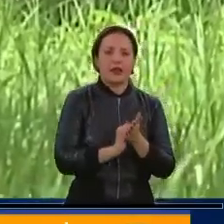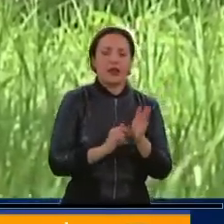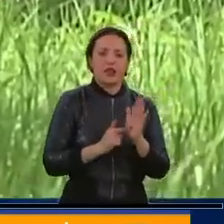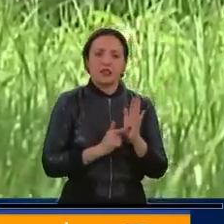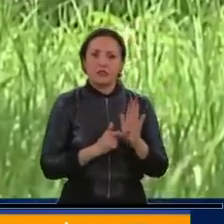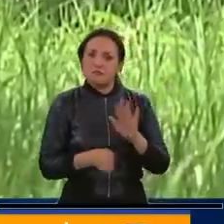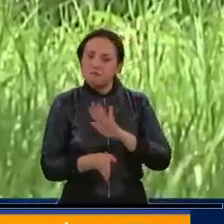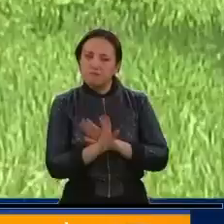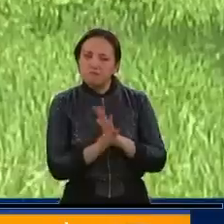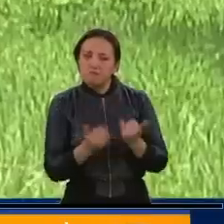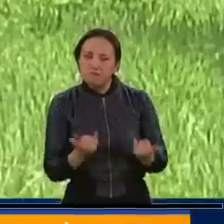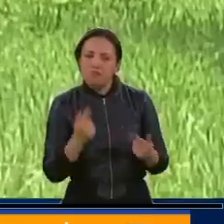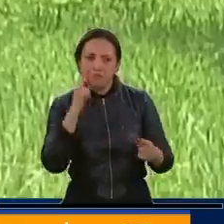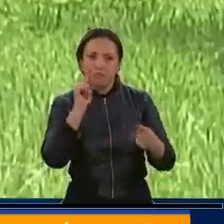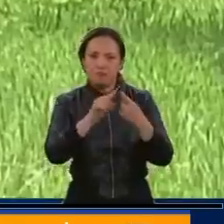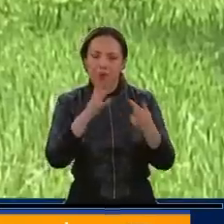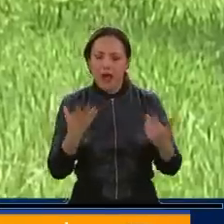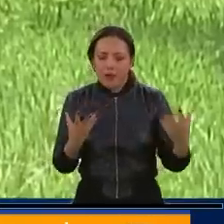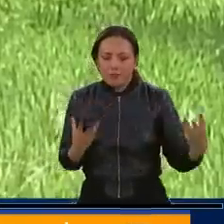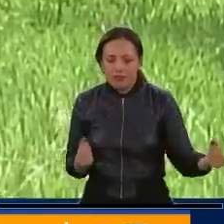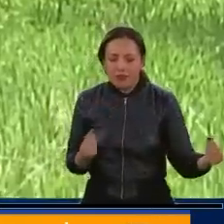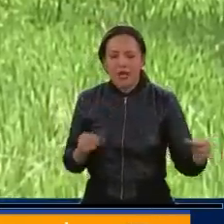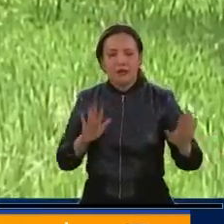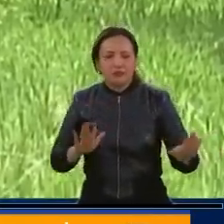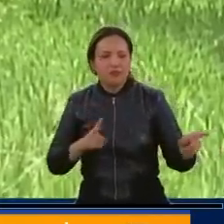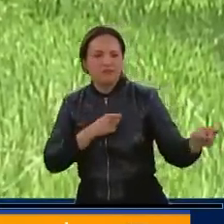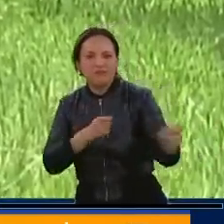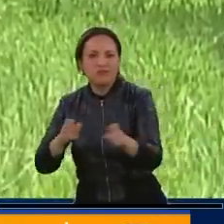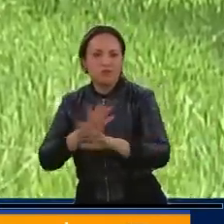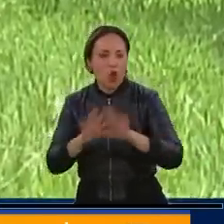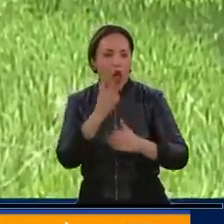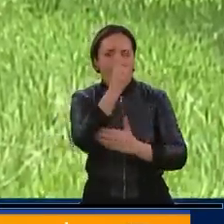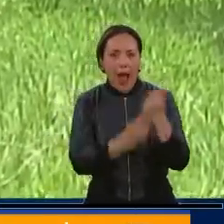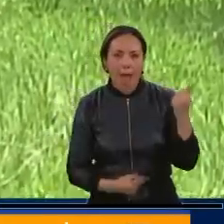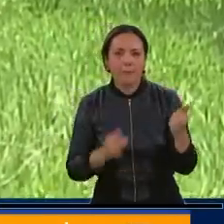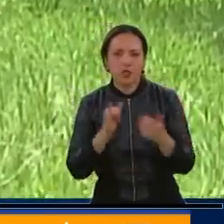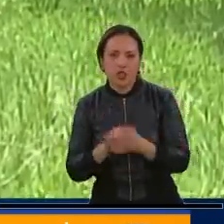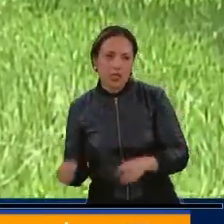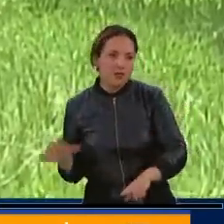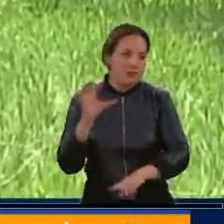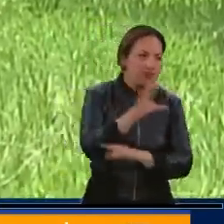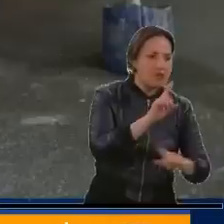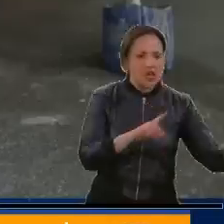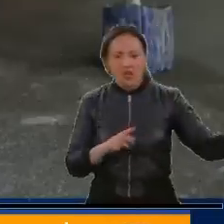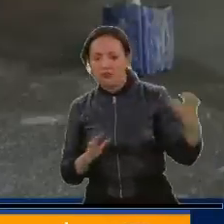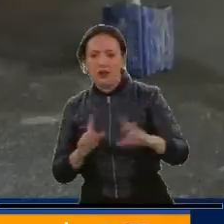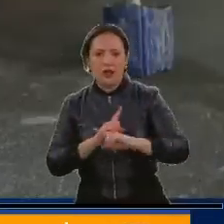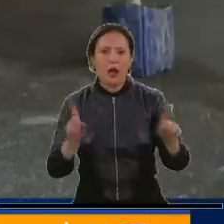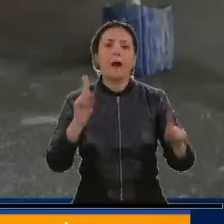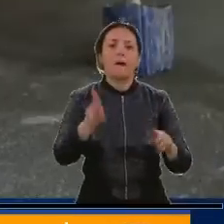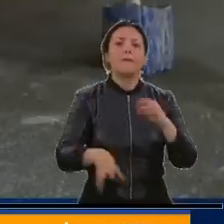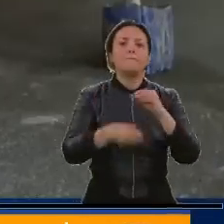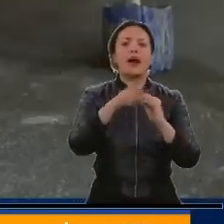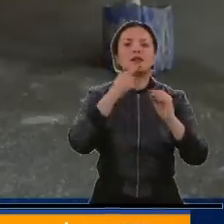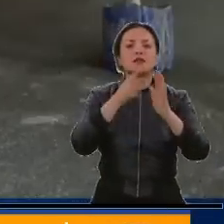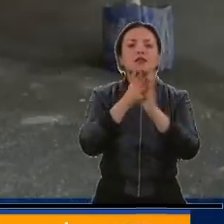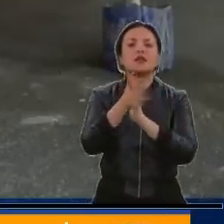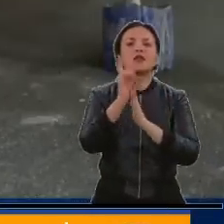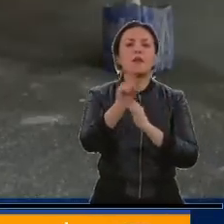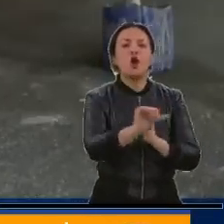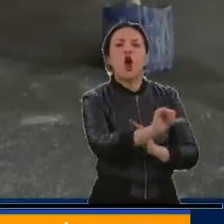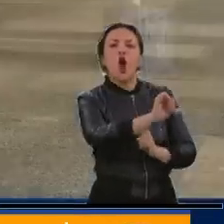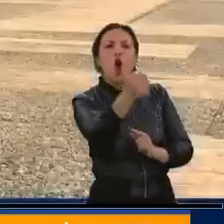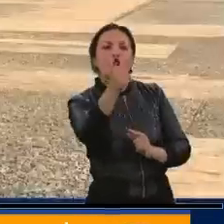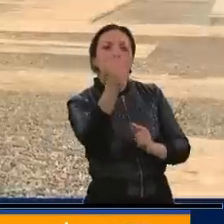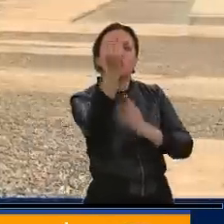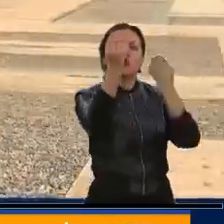idea con ellos de un cese bilateral de hostilidades con estas cuatro organizaciones, y enuncian también una serie de grupos urbanos con los